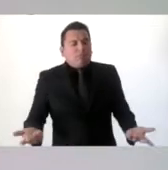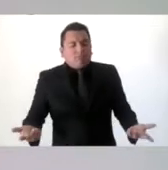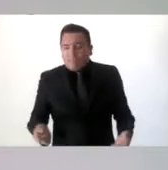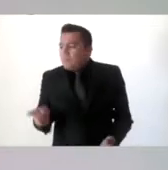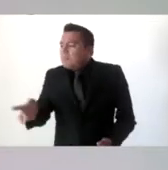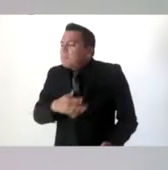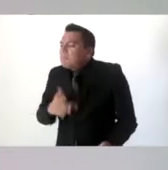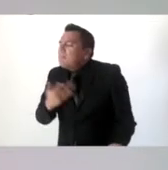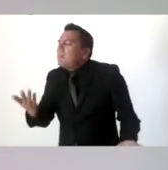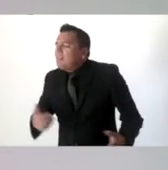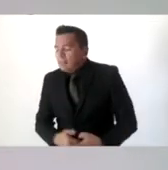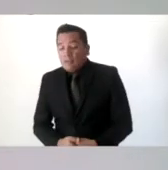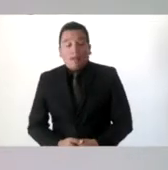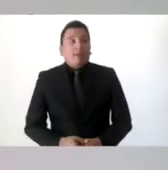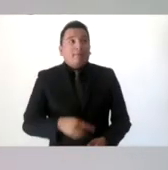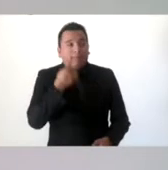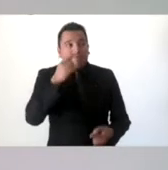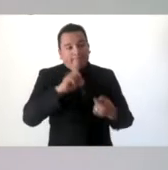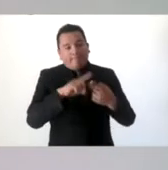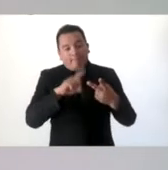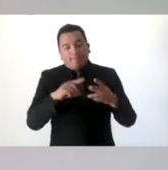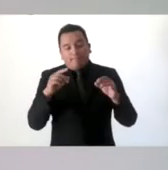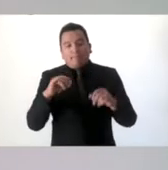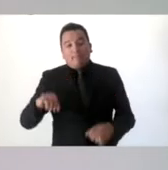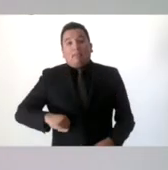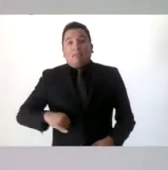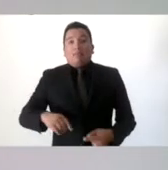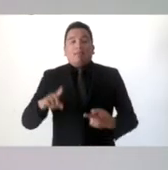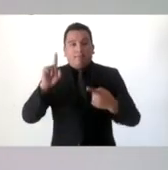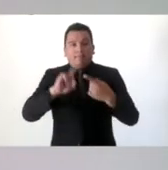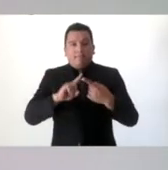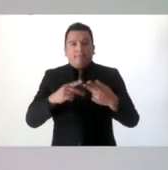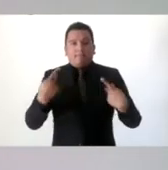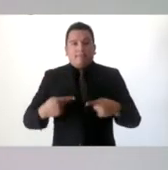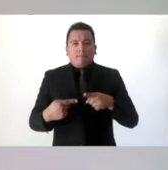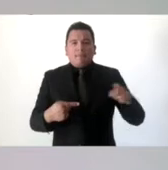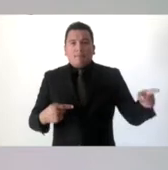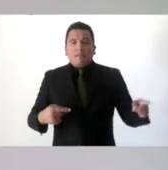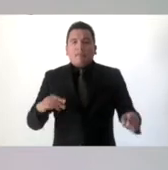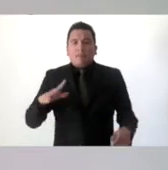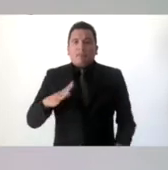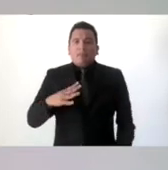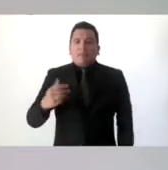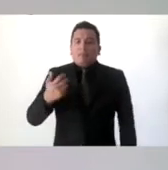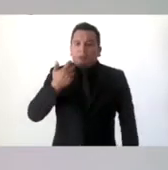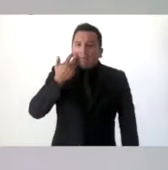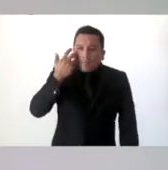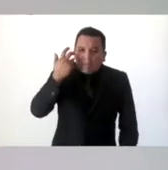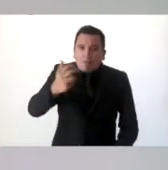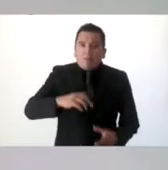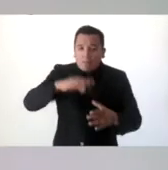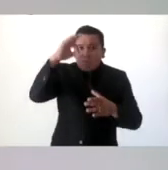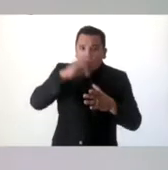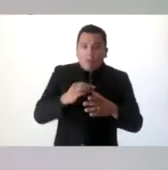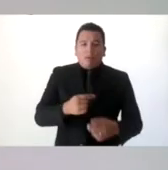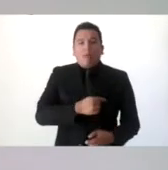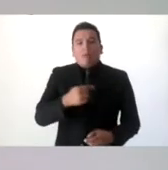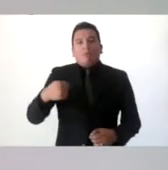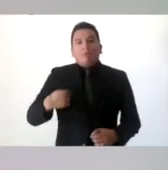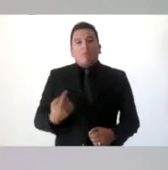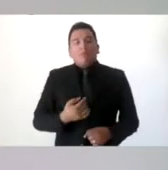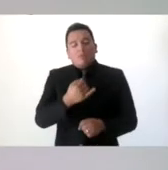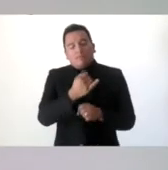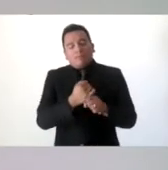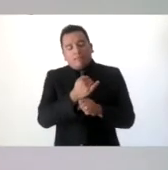interesantes. Uno, te diría que sí existe el interés, principalmente en la elección de 2018, de la del año pasado. Sí detectamos